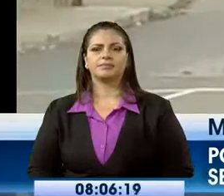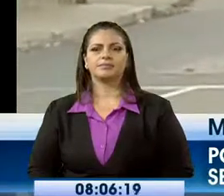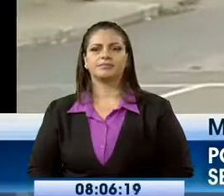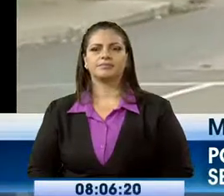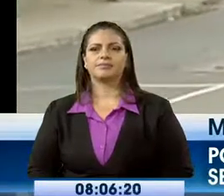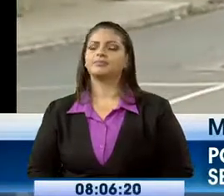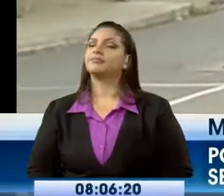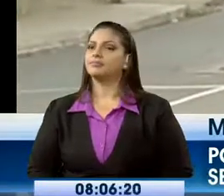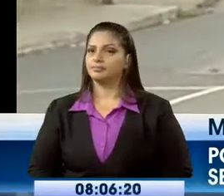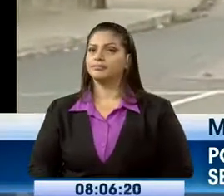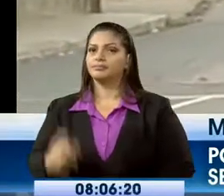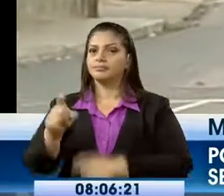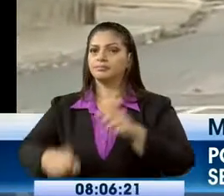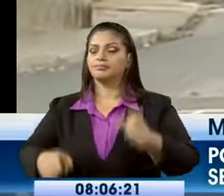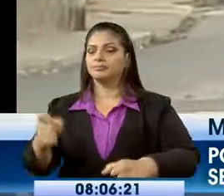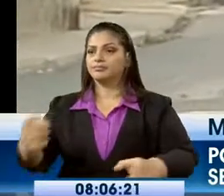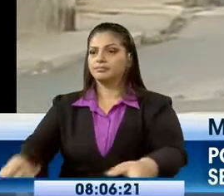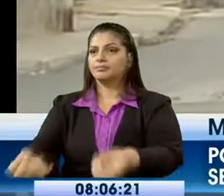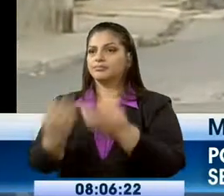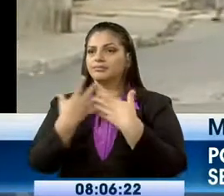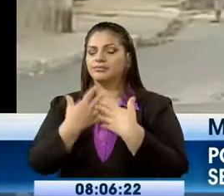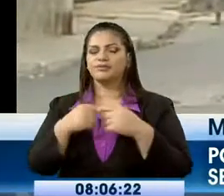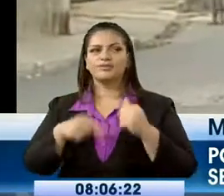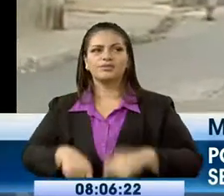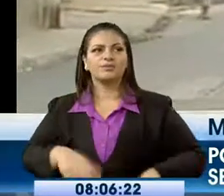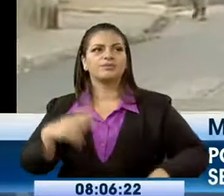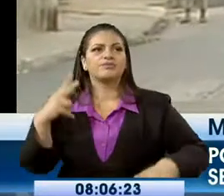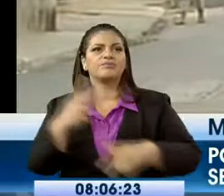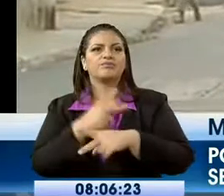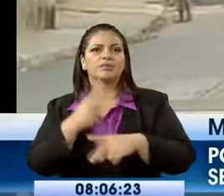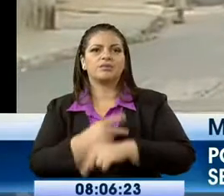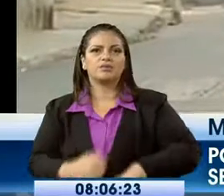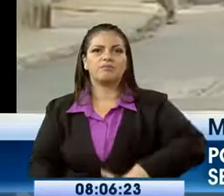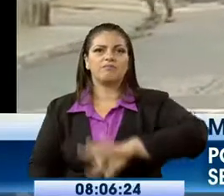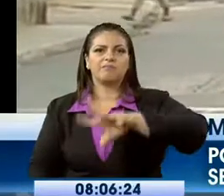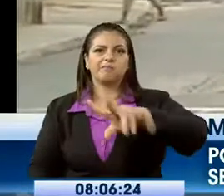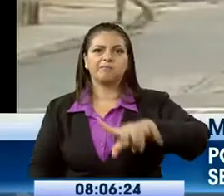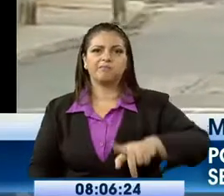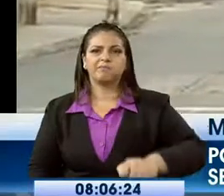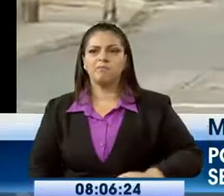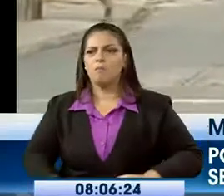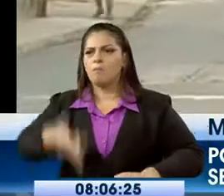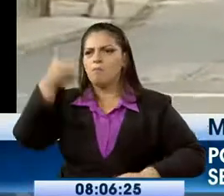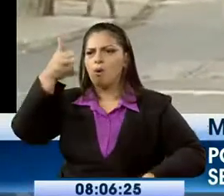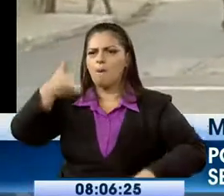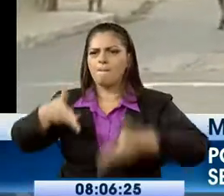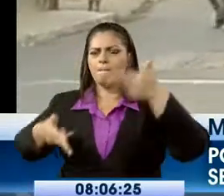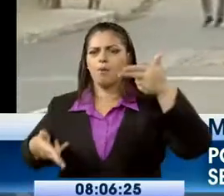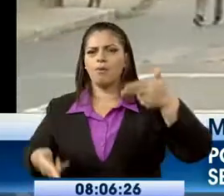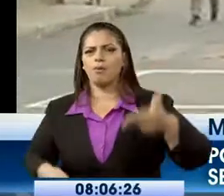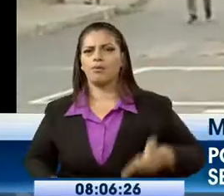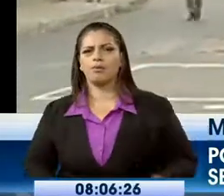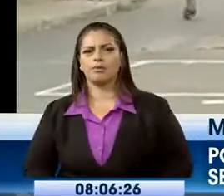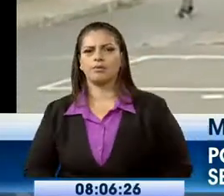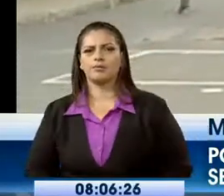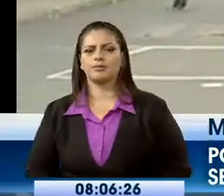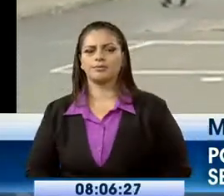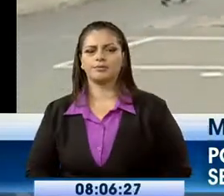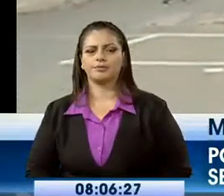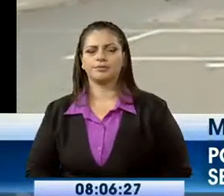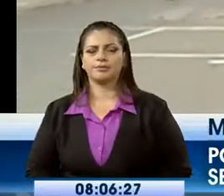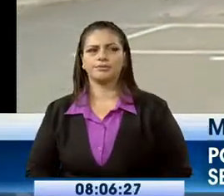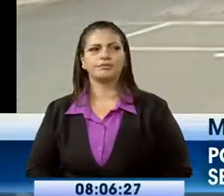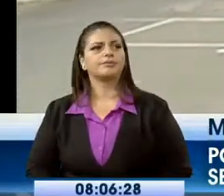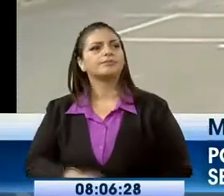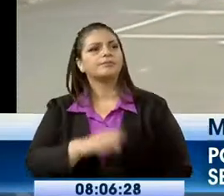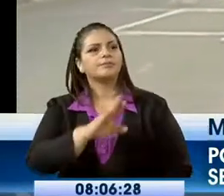que la delincuencia aquí está lo que es molestando bastante, o sea, genera molestias. Aparte de todo, caballero,